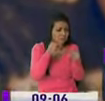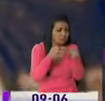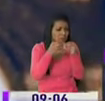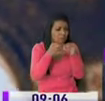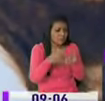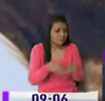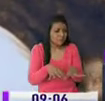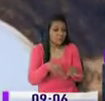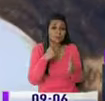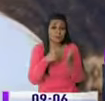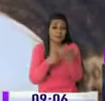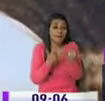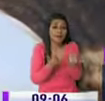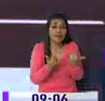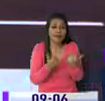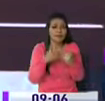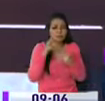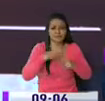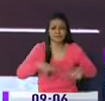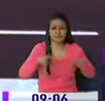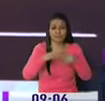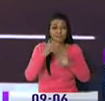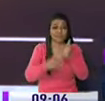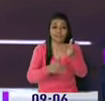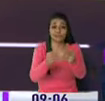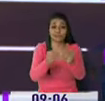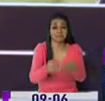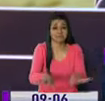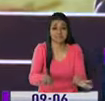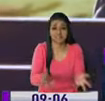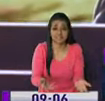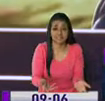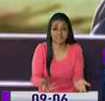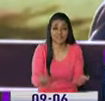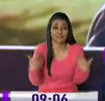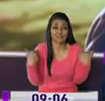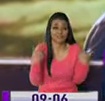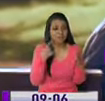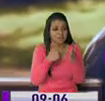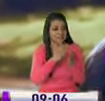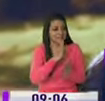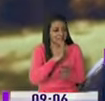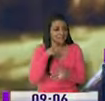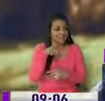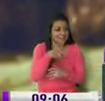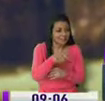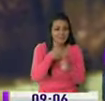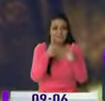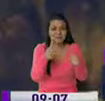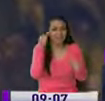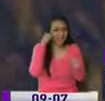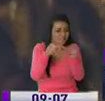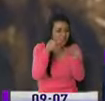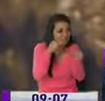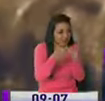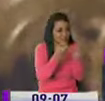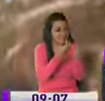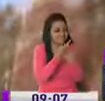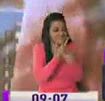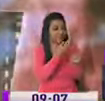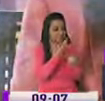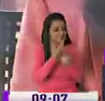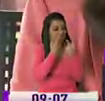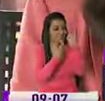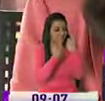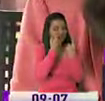apreciar lo que se tiene ahora porque después no va a tener. Estar contentos de que habla, de que camina, de que da su opinión, de que pregunta,